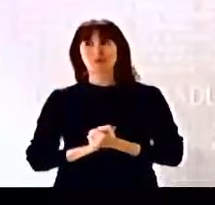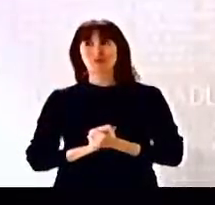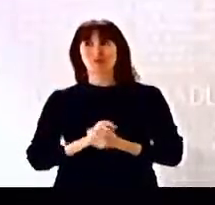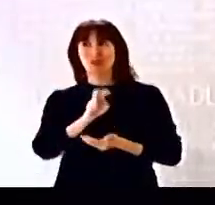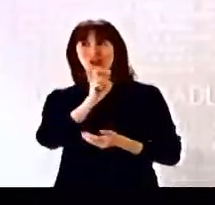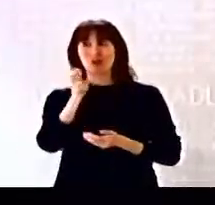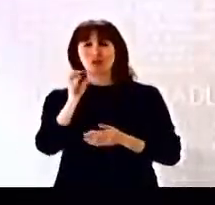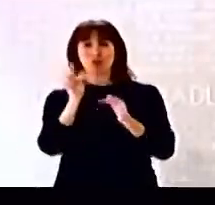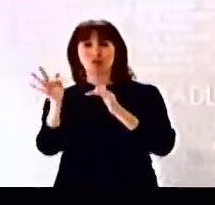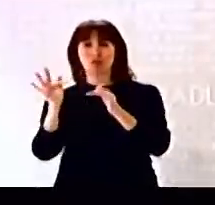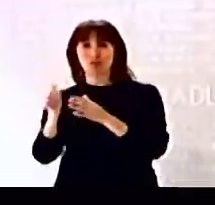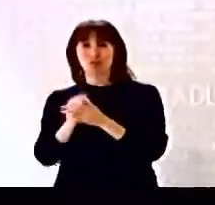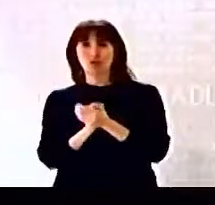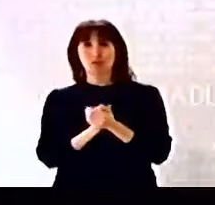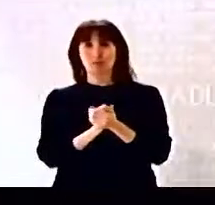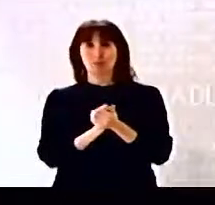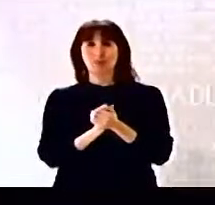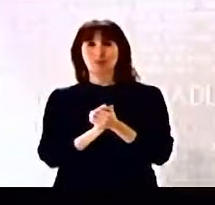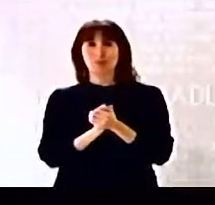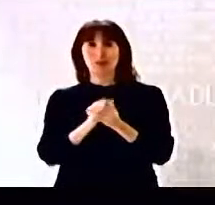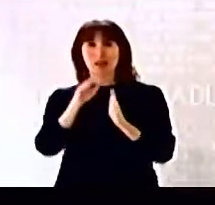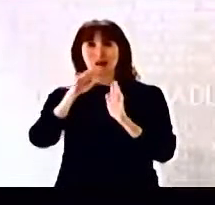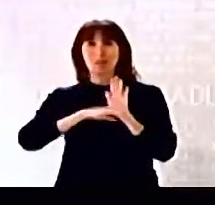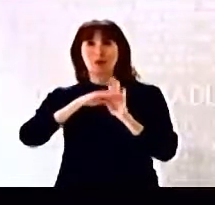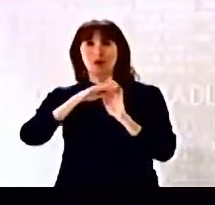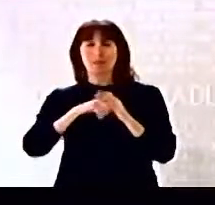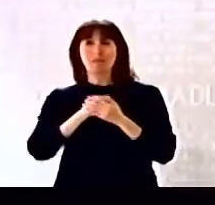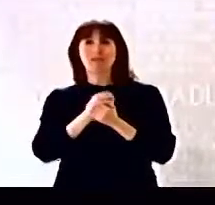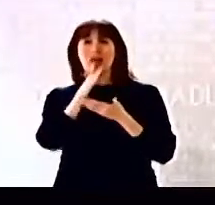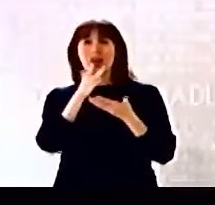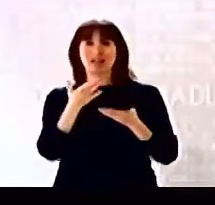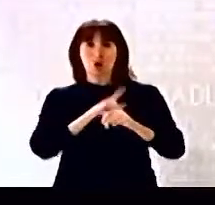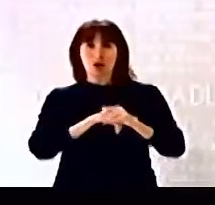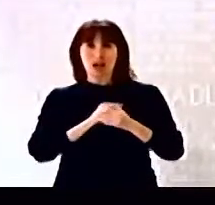turno. Sí, Sergio Parra, del programa Esta Hora, de Canal Extremadura.